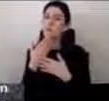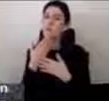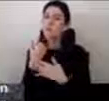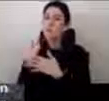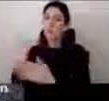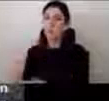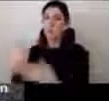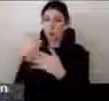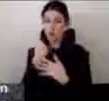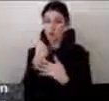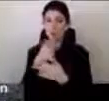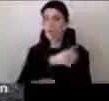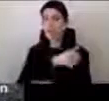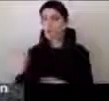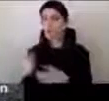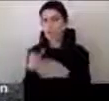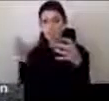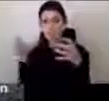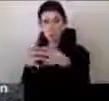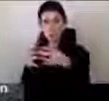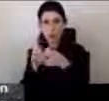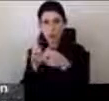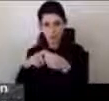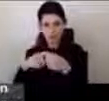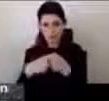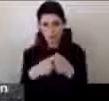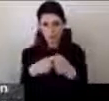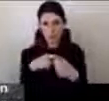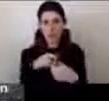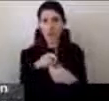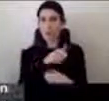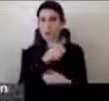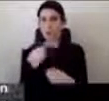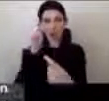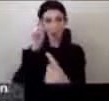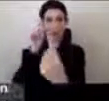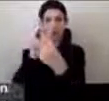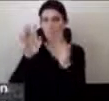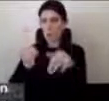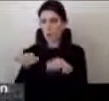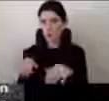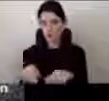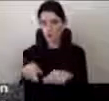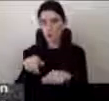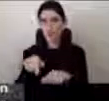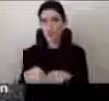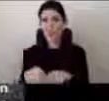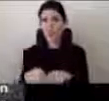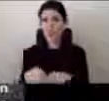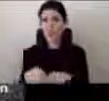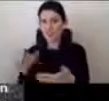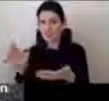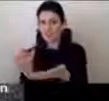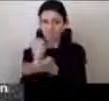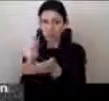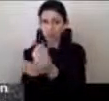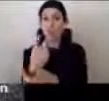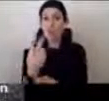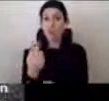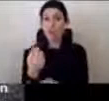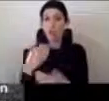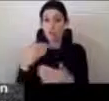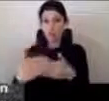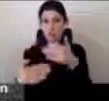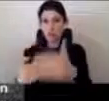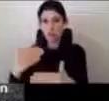de un equipo para poder alcanzar el objetivo común, que en este caso es poder superar los 12 niveles que trae el juego y